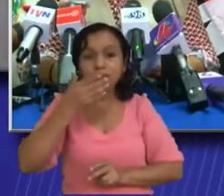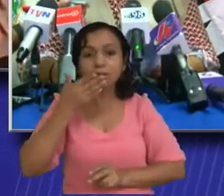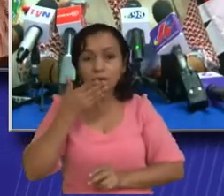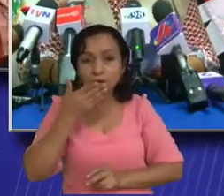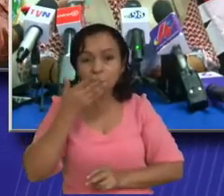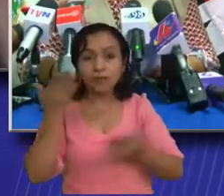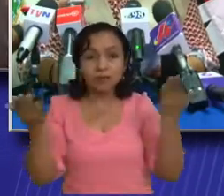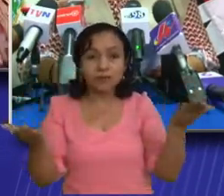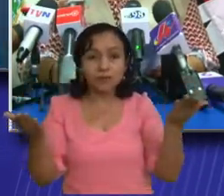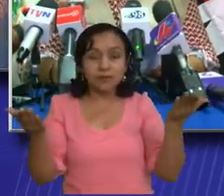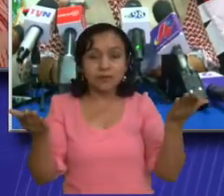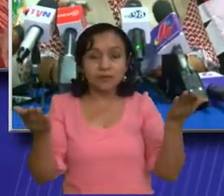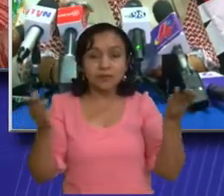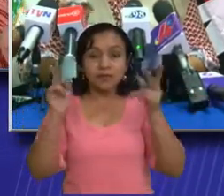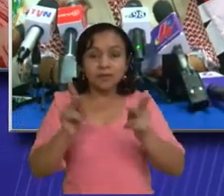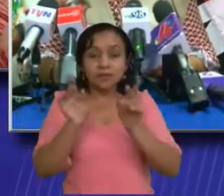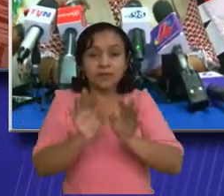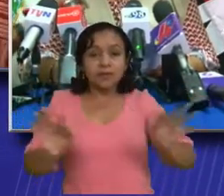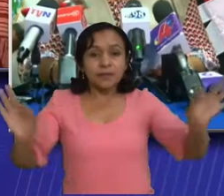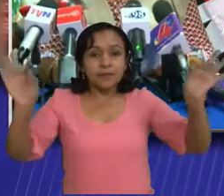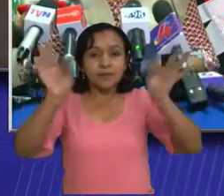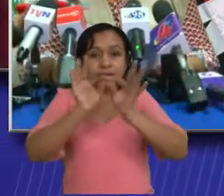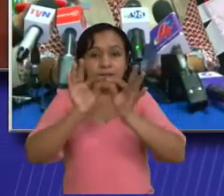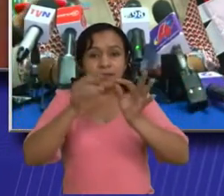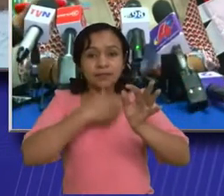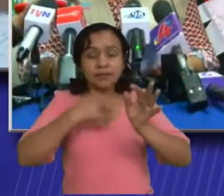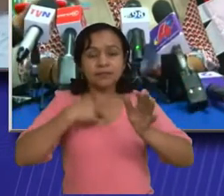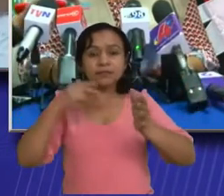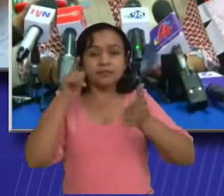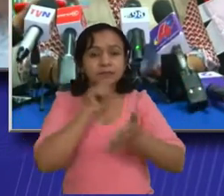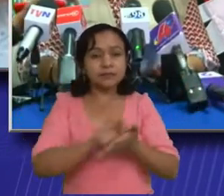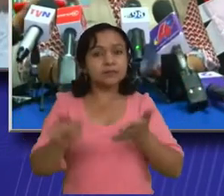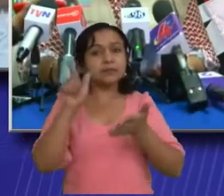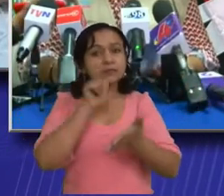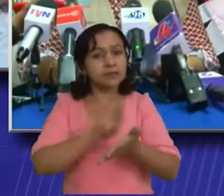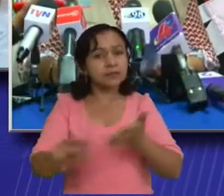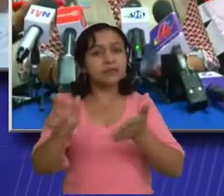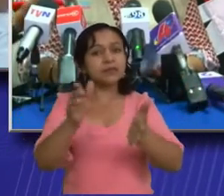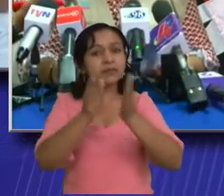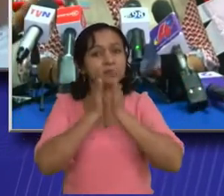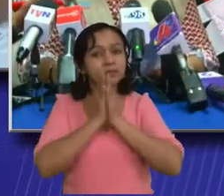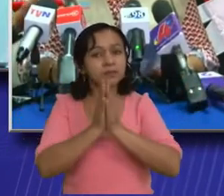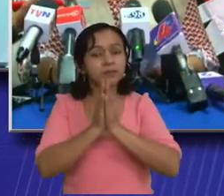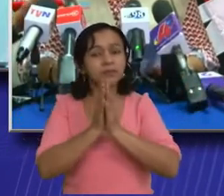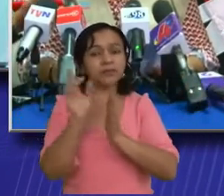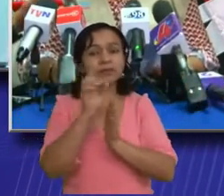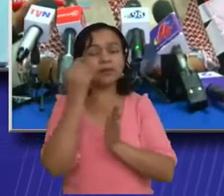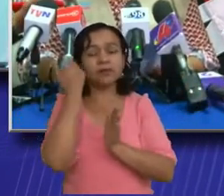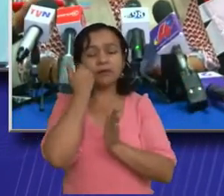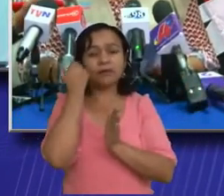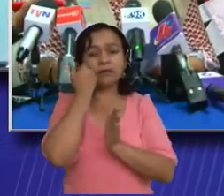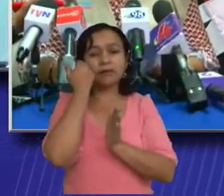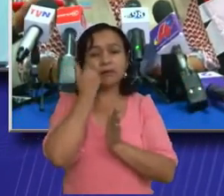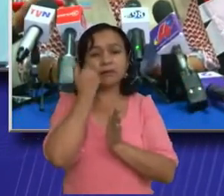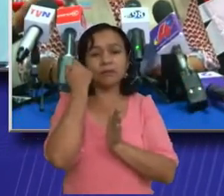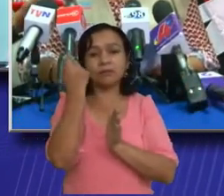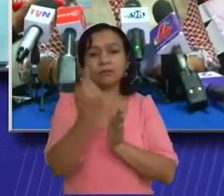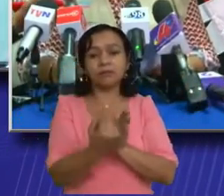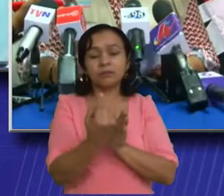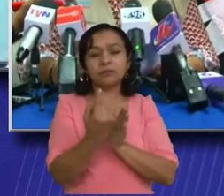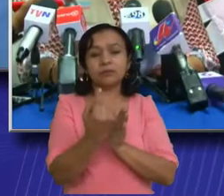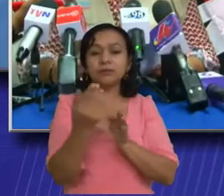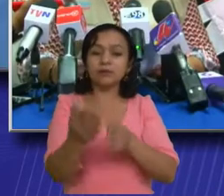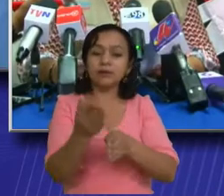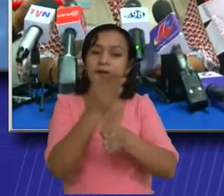este momento la clave es tener ese hábito permanente, sistemático, y no esperar hasta que venga un caso sospechoso, sino